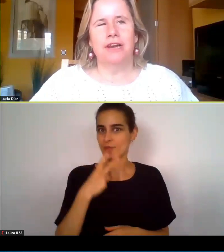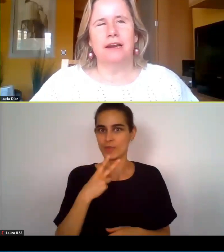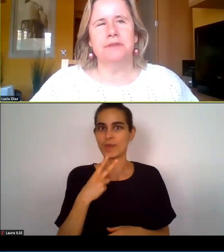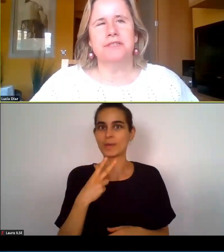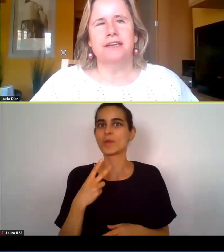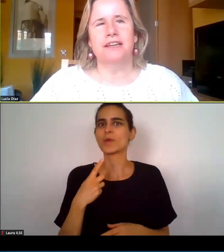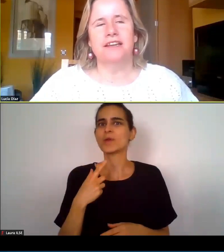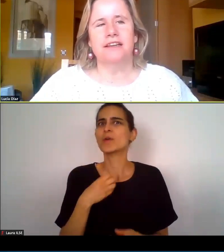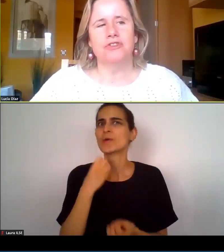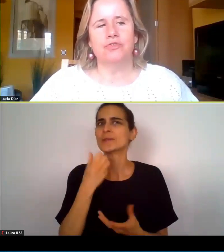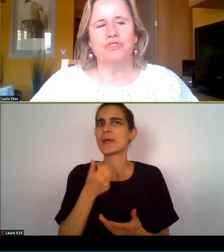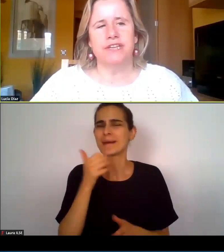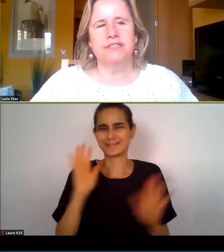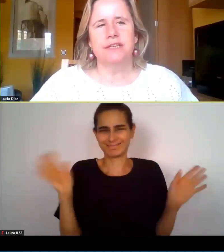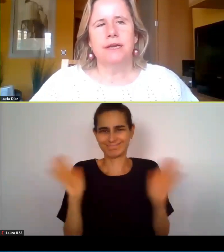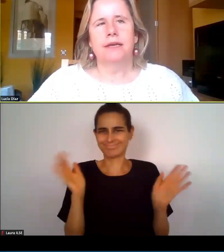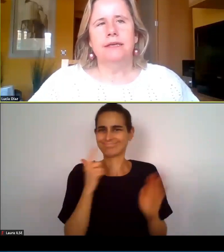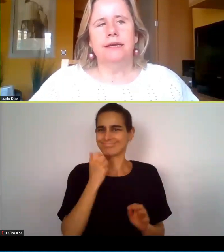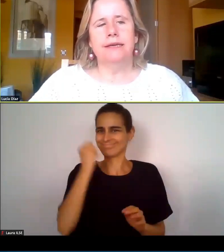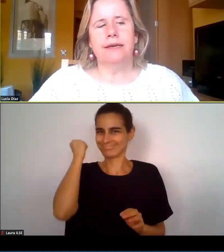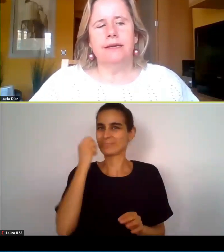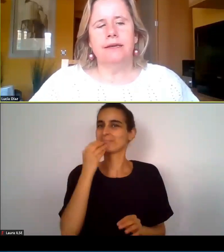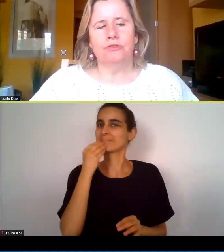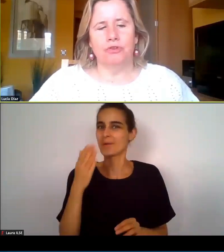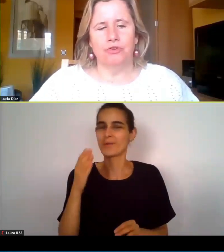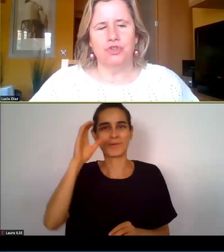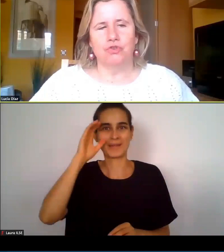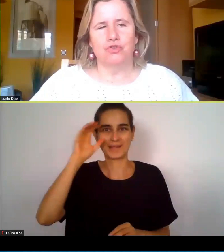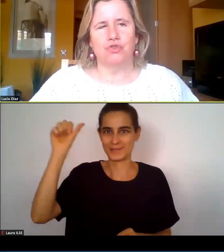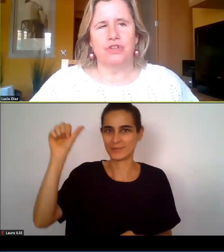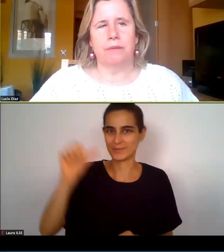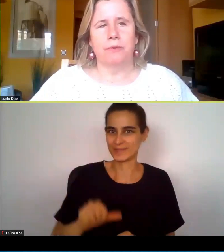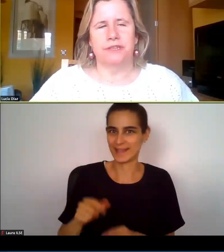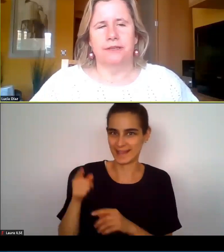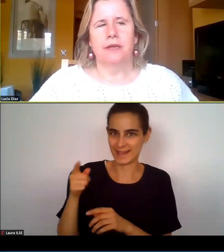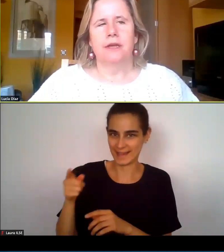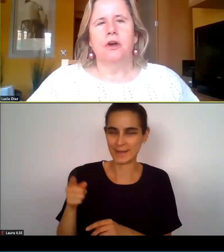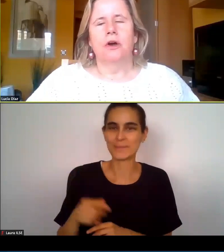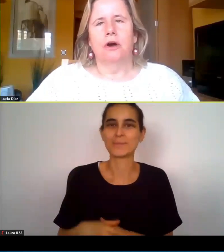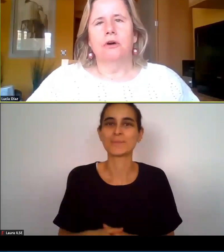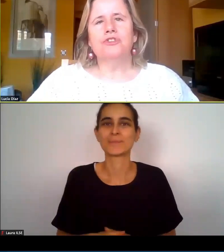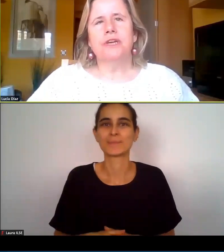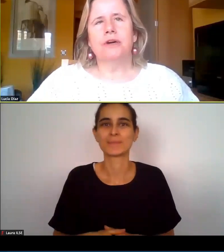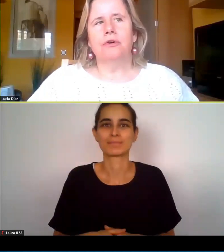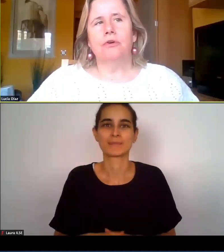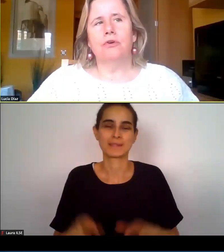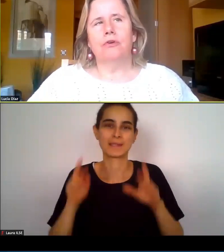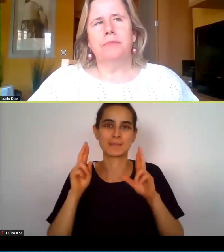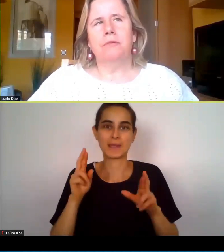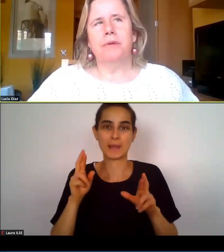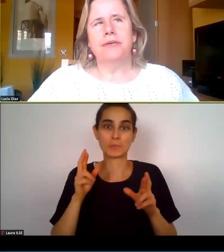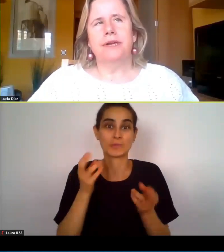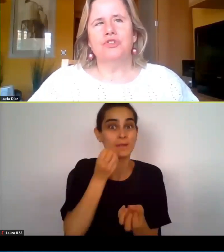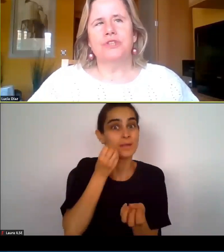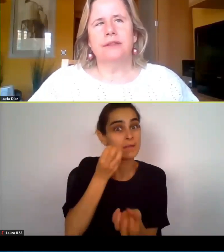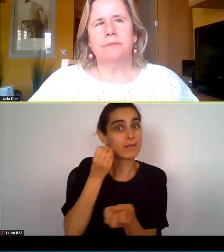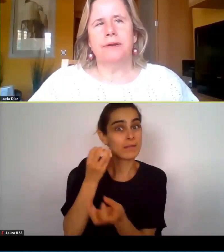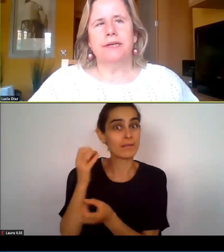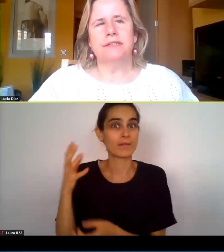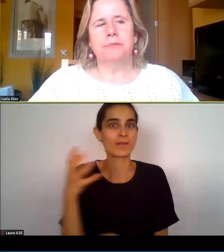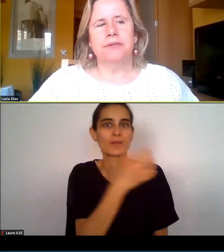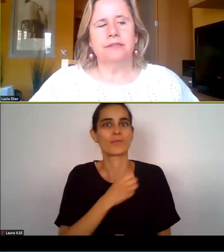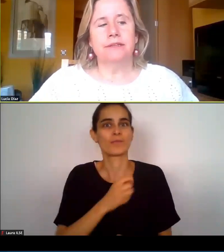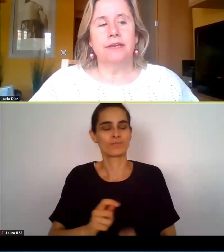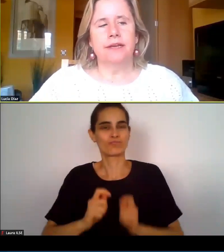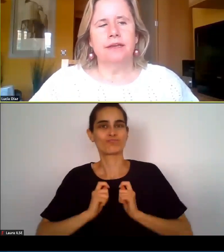creo que la clave está en que lo escuchéis y en que todo esto os aporte. Os dejo con mi compañera Constanza para